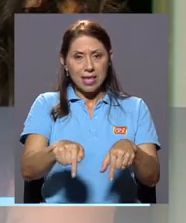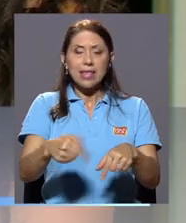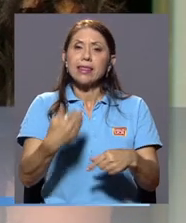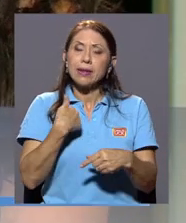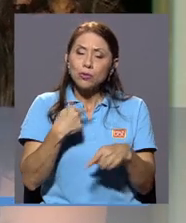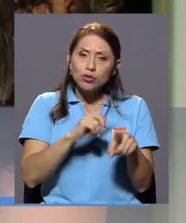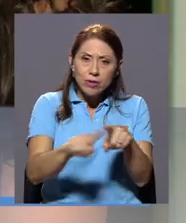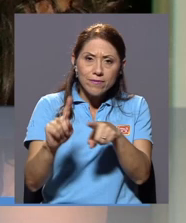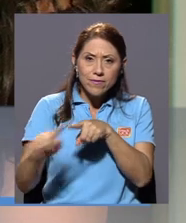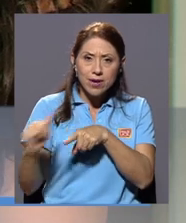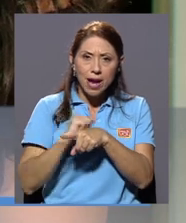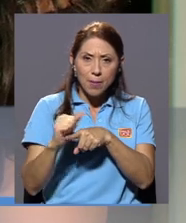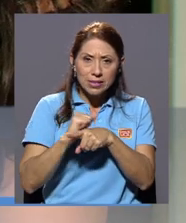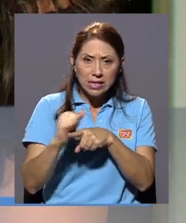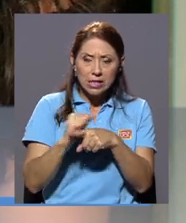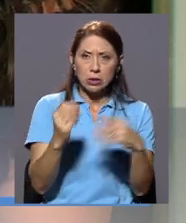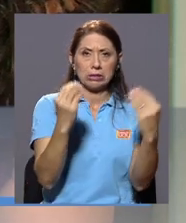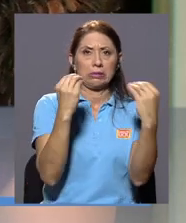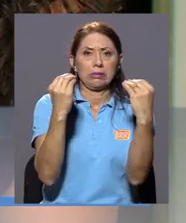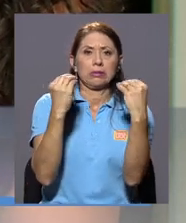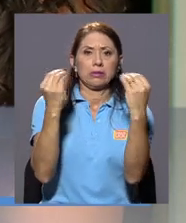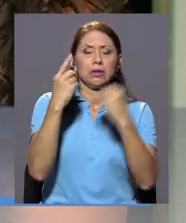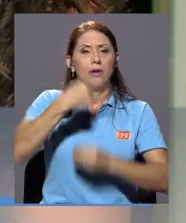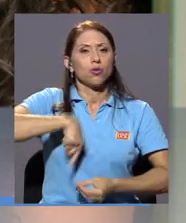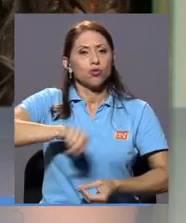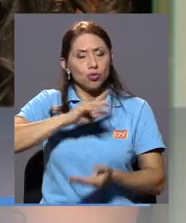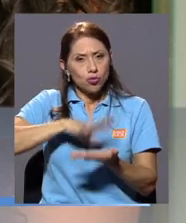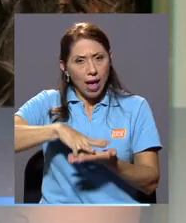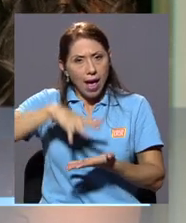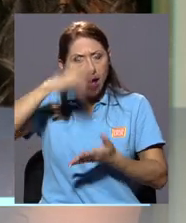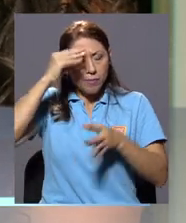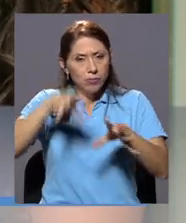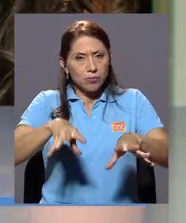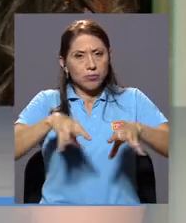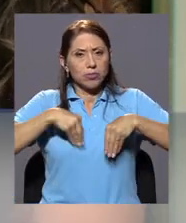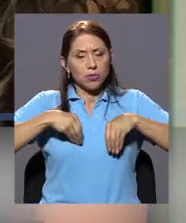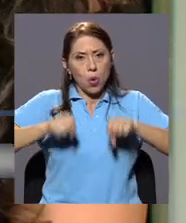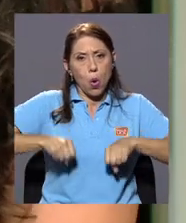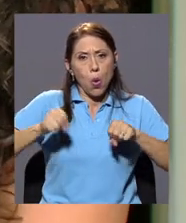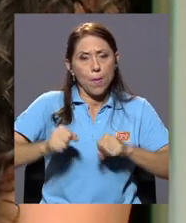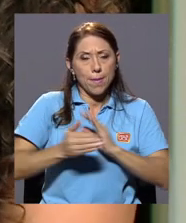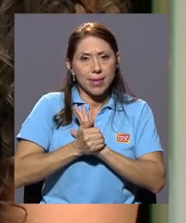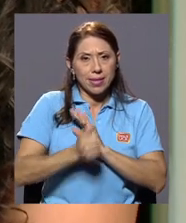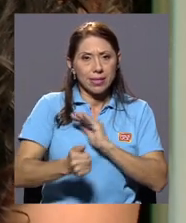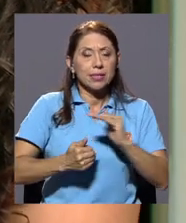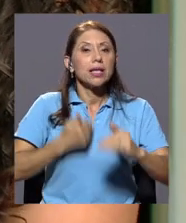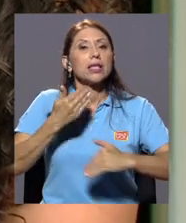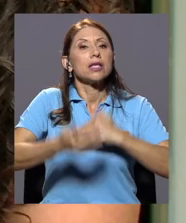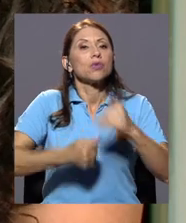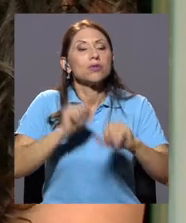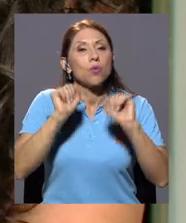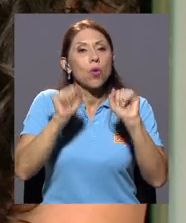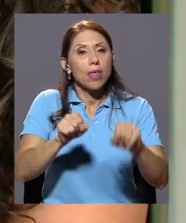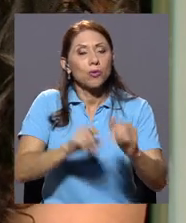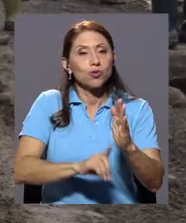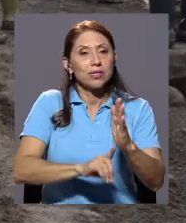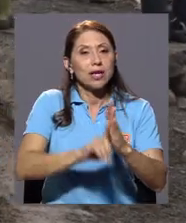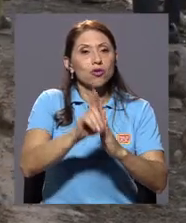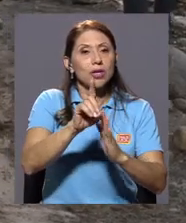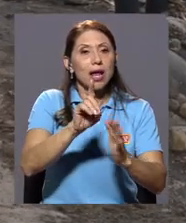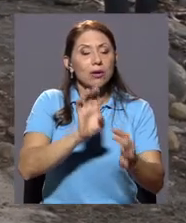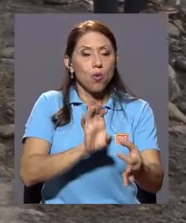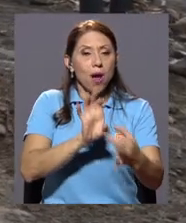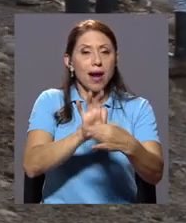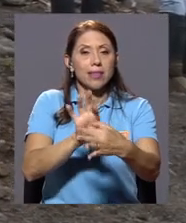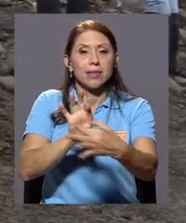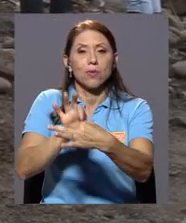capacitaciones formativas en las cuales adquirimos una serie de competencias que luego podemos desarrollar o articular a nivel